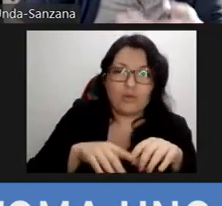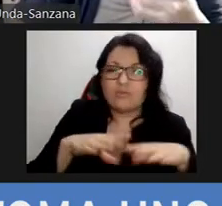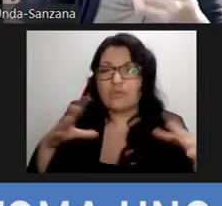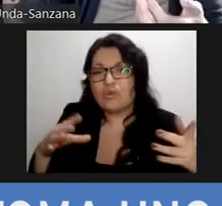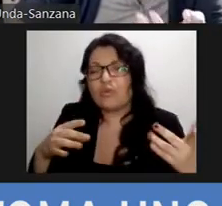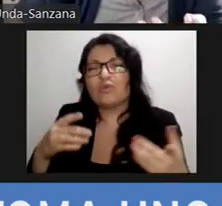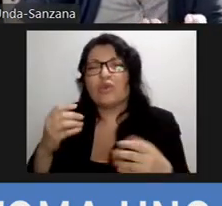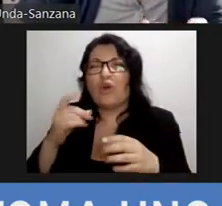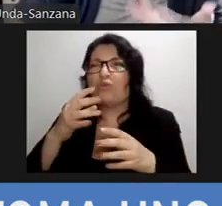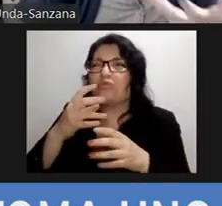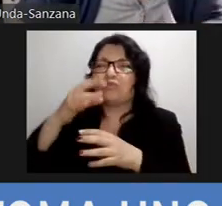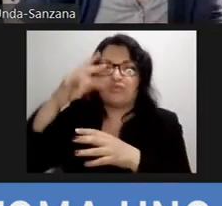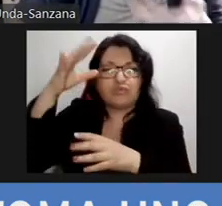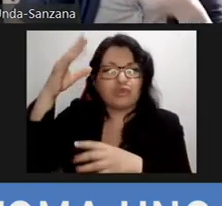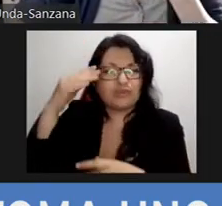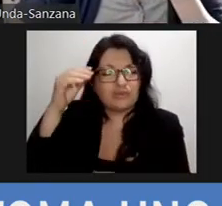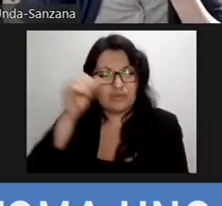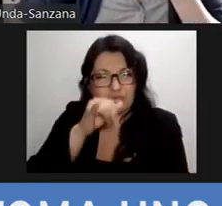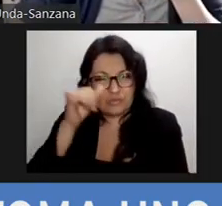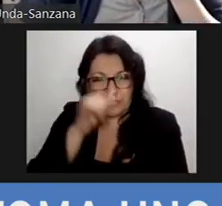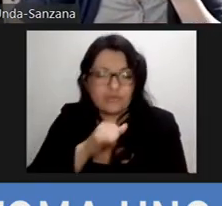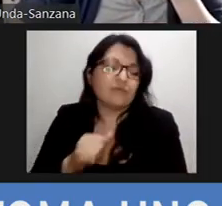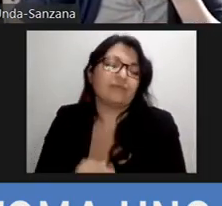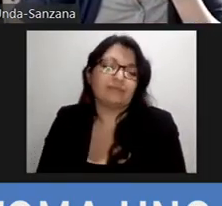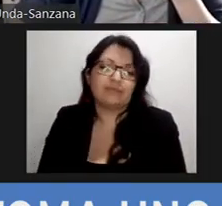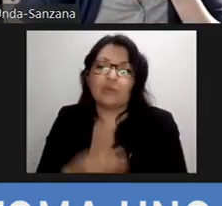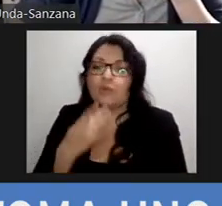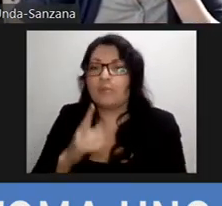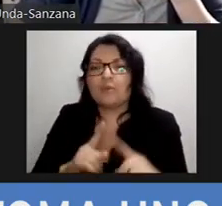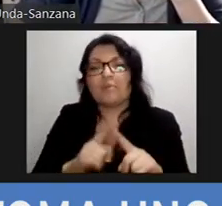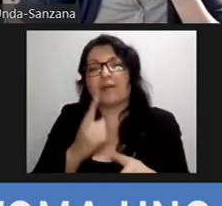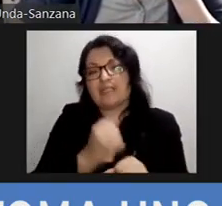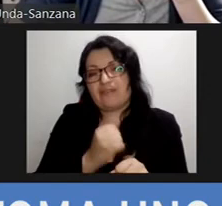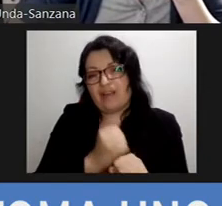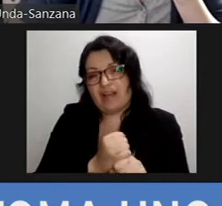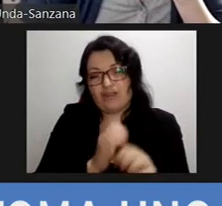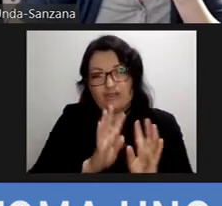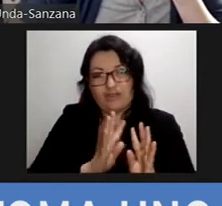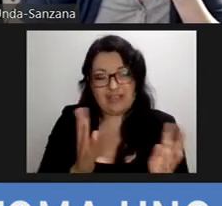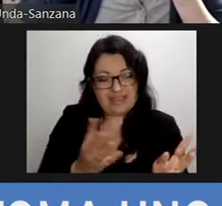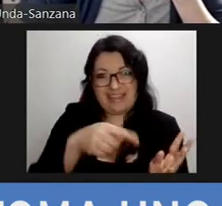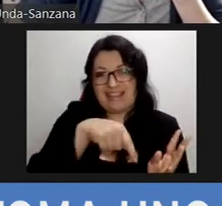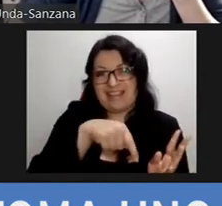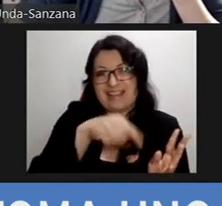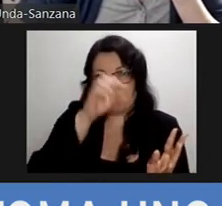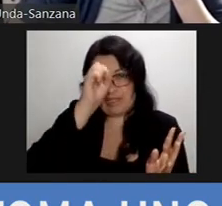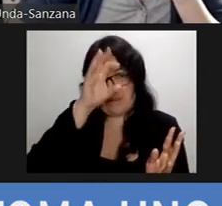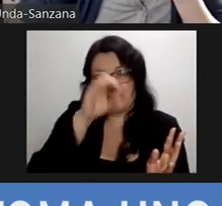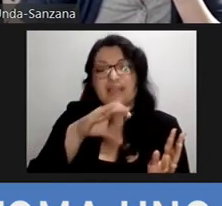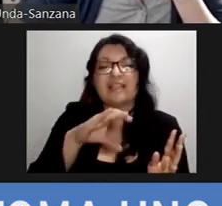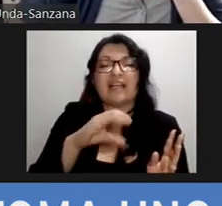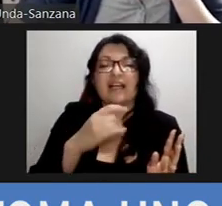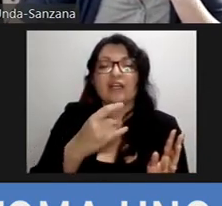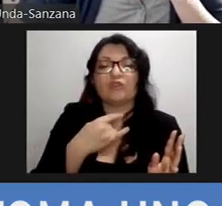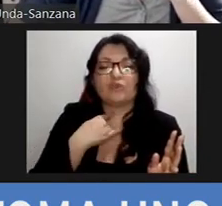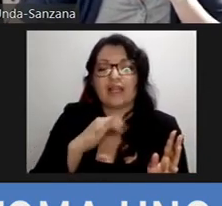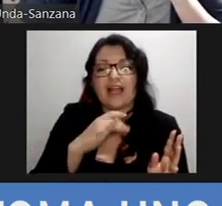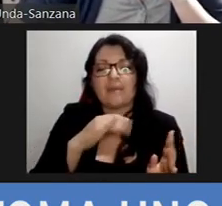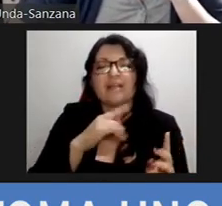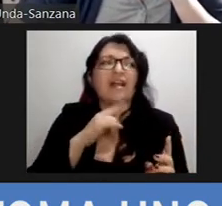que salía de Calama y lo que eran las primeras operaciones de Chuquicamata, que le molestaba. Entonces deciden